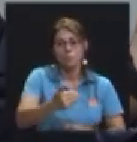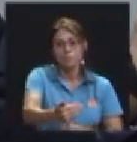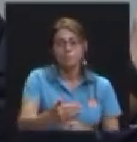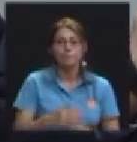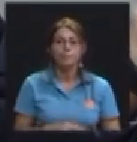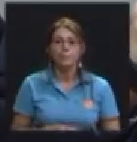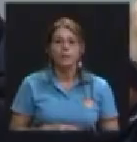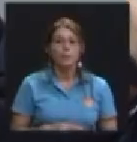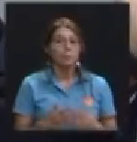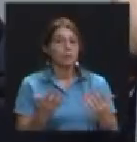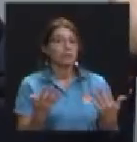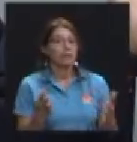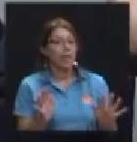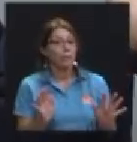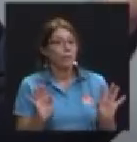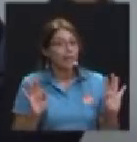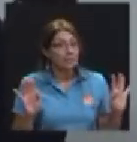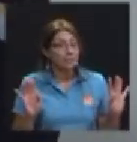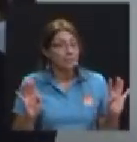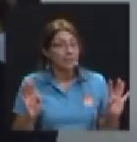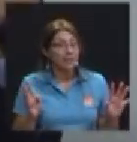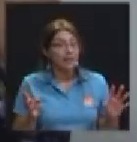Dado que ya no tiene más